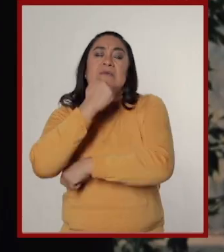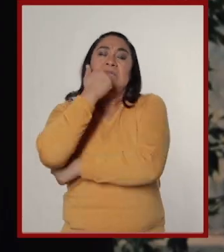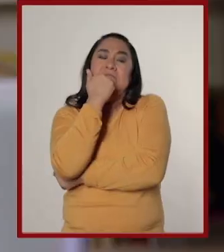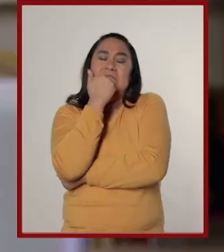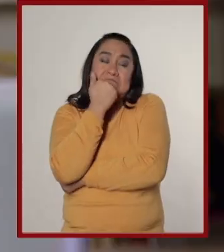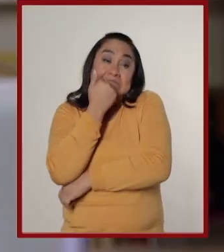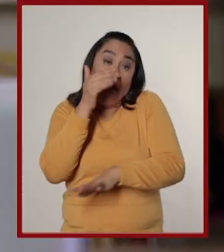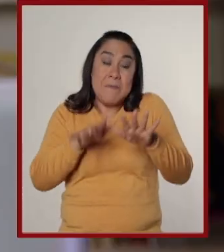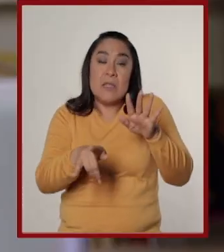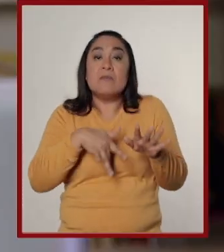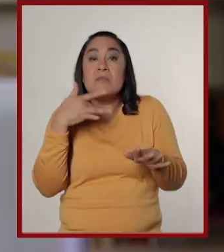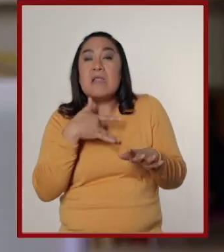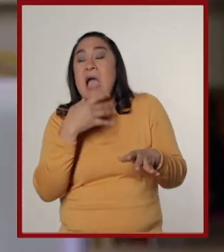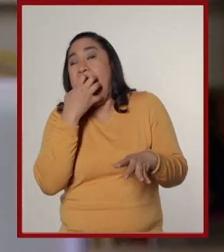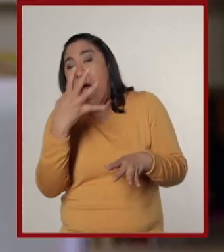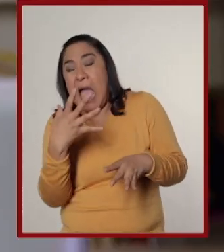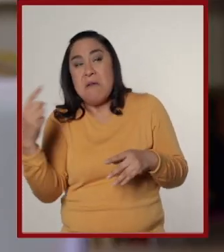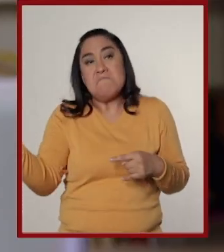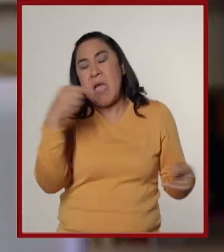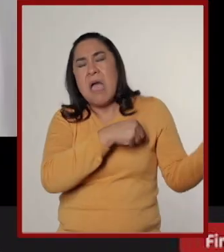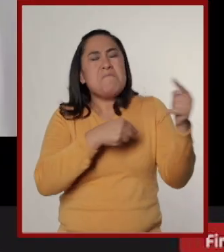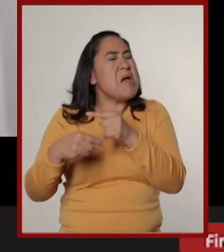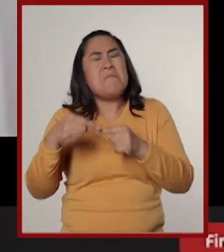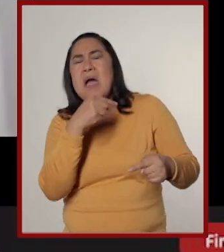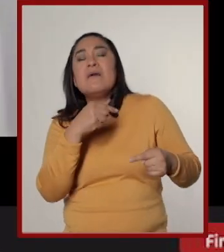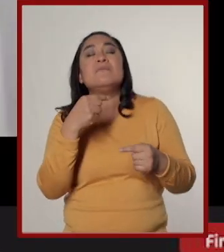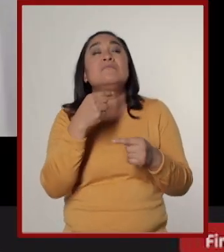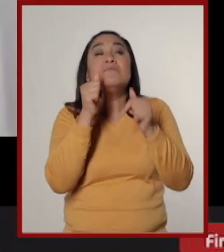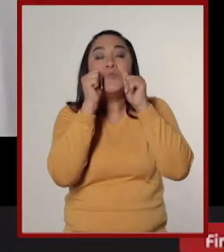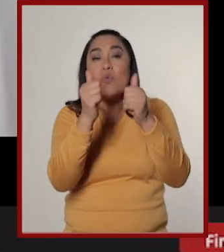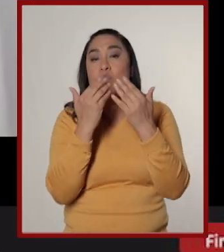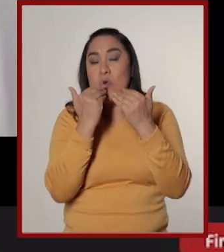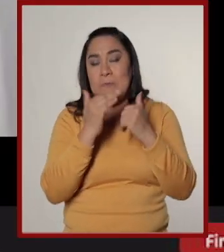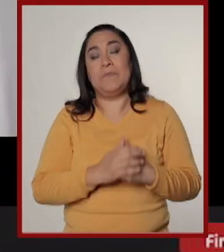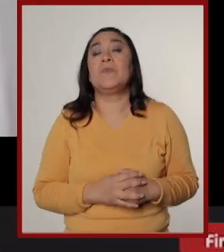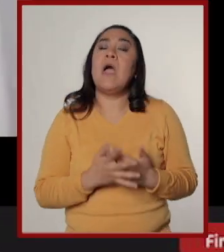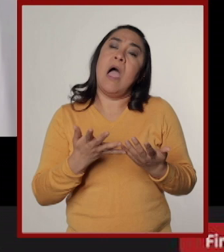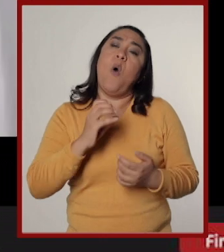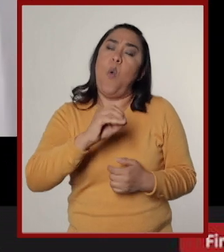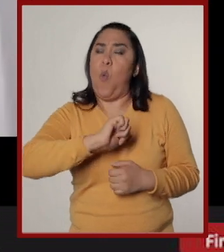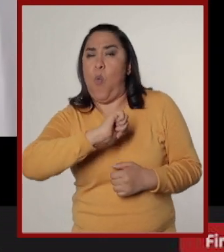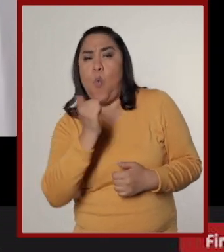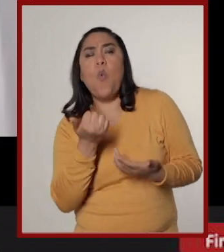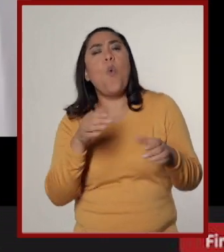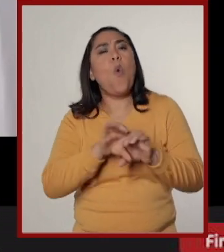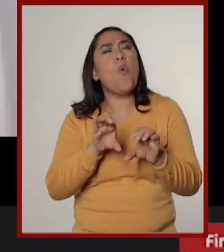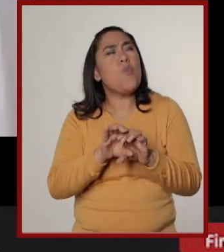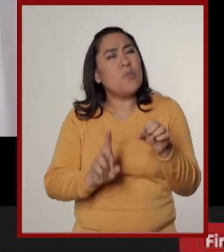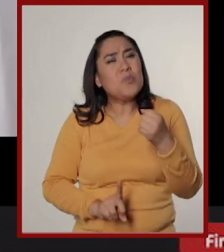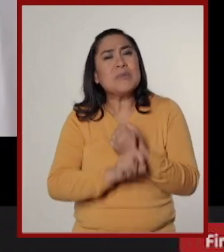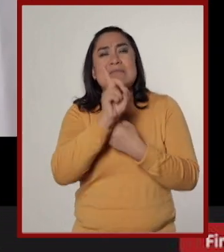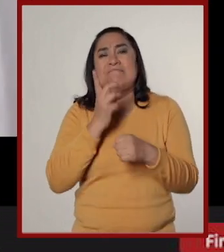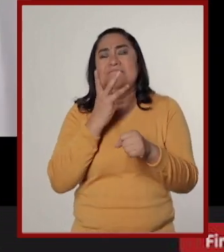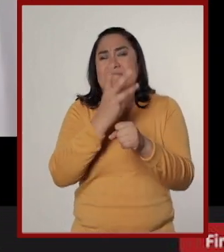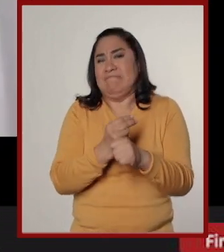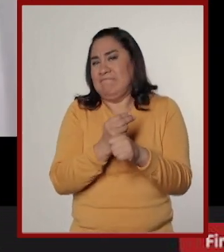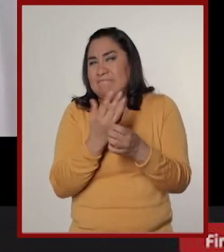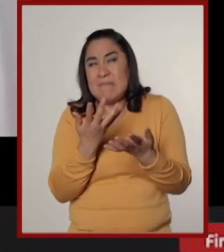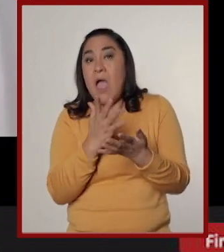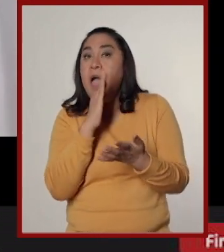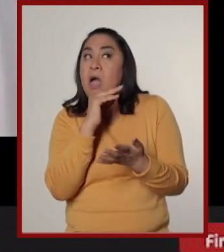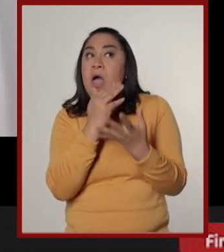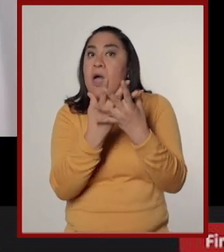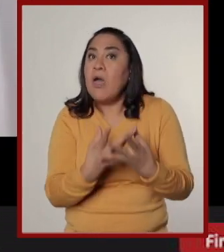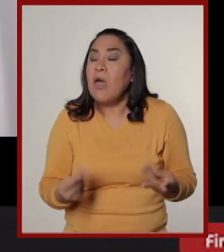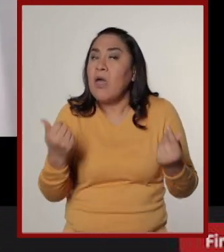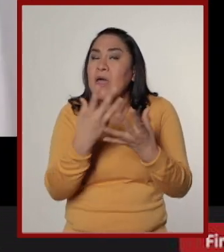con los gritos o tú eres el que gritas, pues no te das cuenta. Otra manera de solucionar los conflictos cuando ya llegaste a un estancamiento y ya